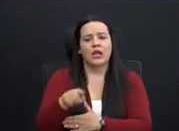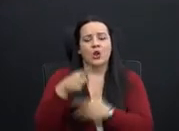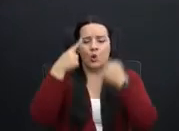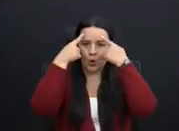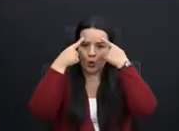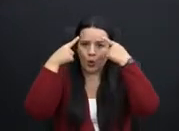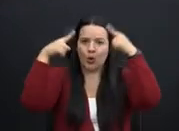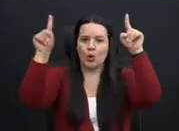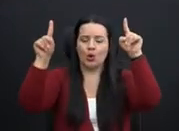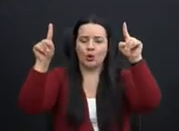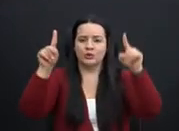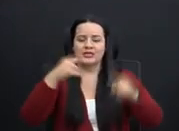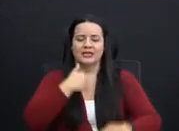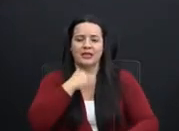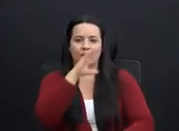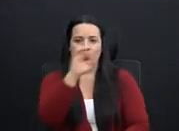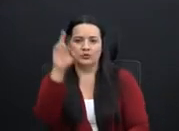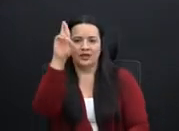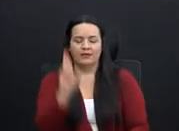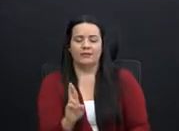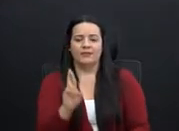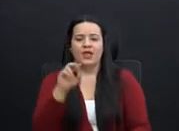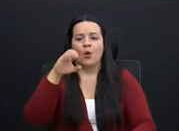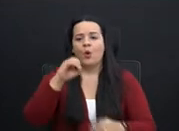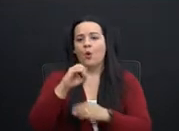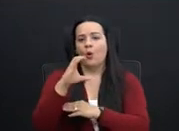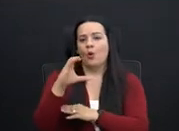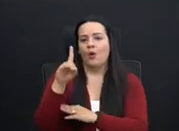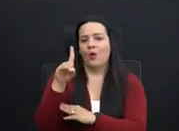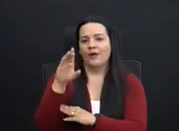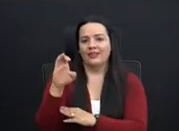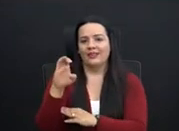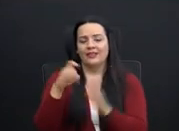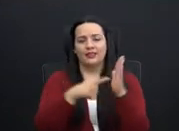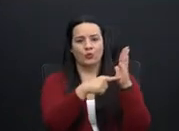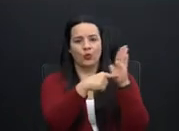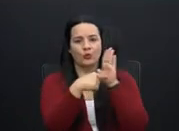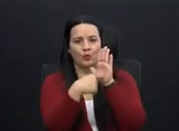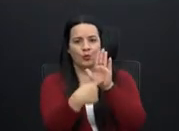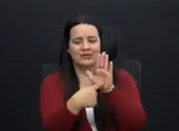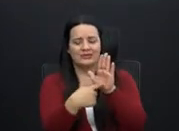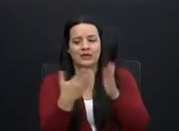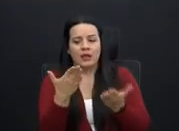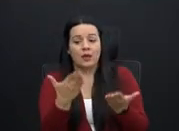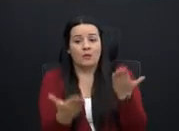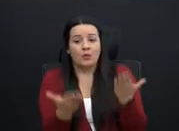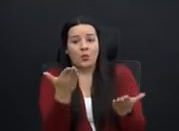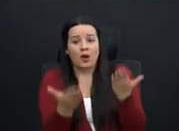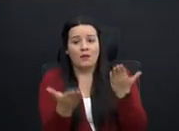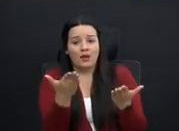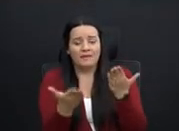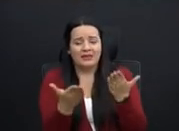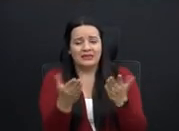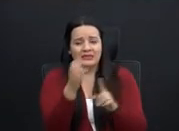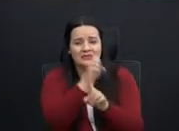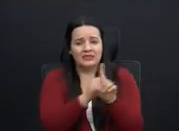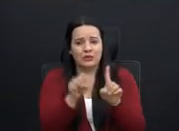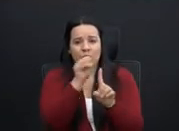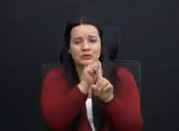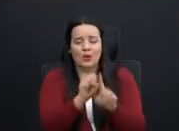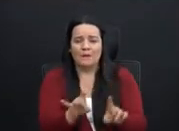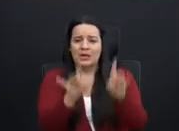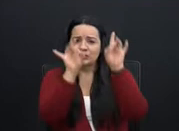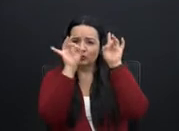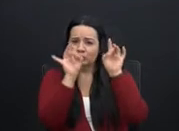Costa Rica. No cabe duda que aquí la OCDE nos muestra el que probablemente es el escenario más cruel al cual